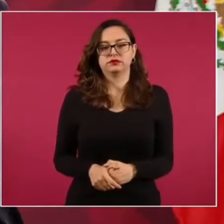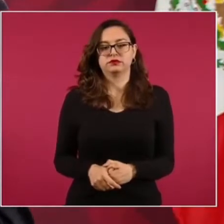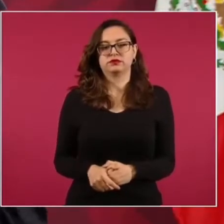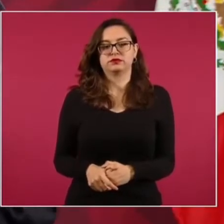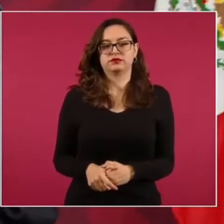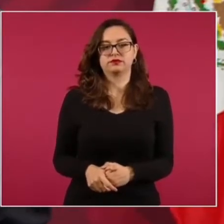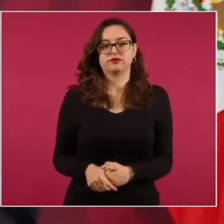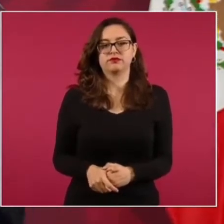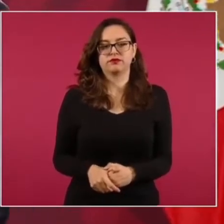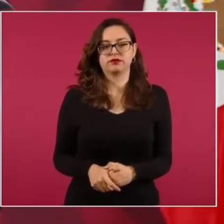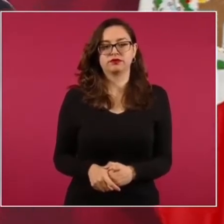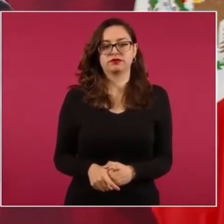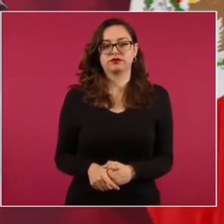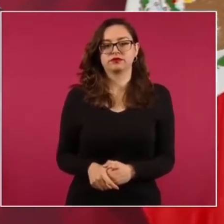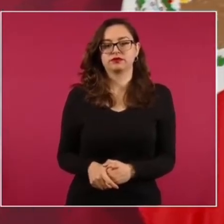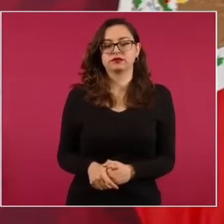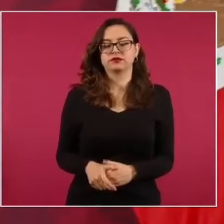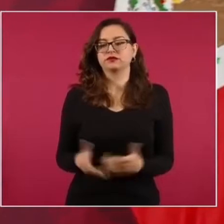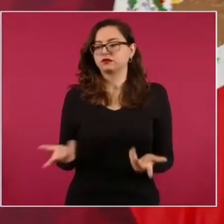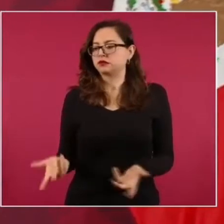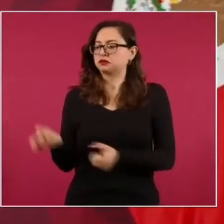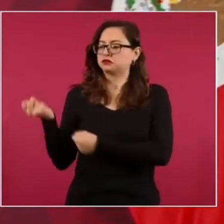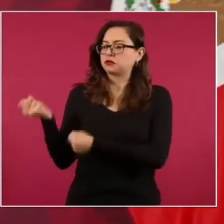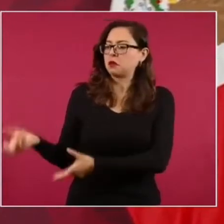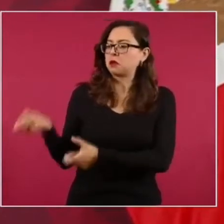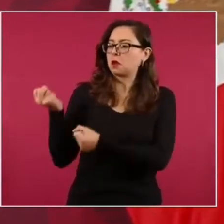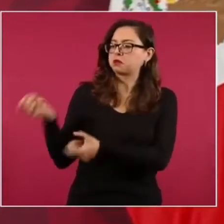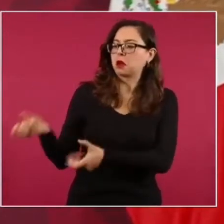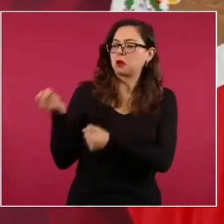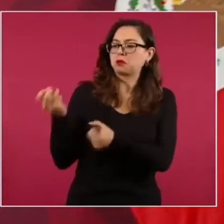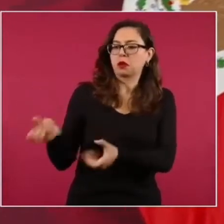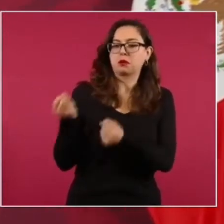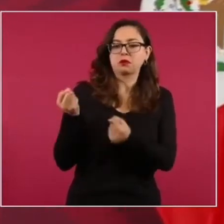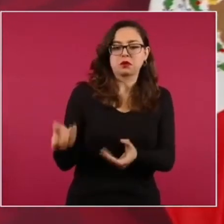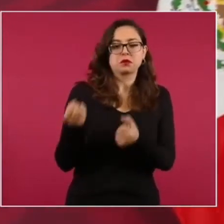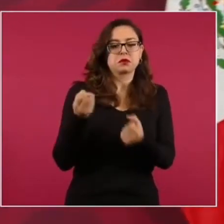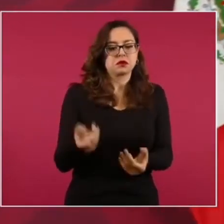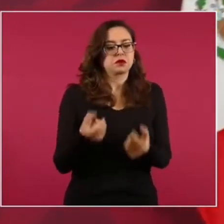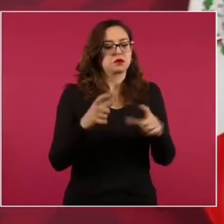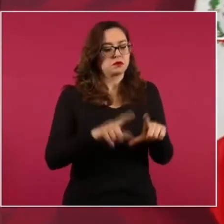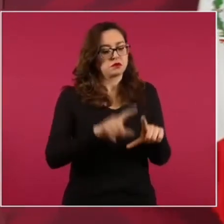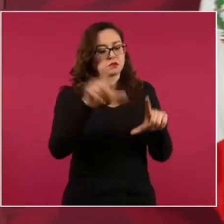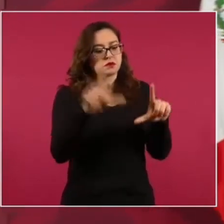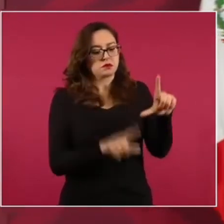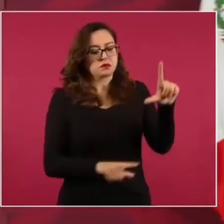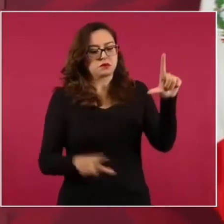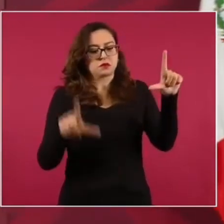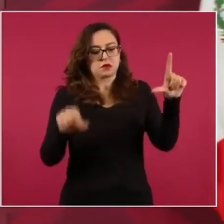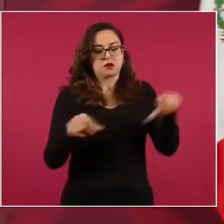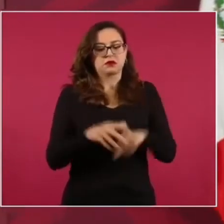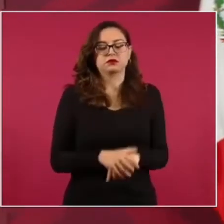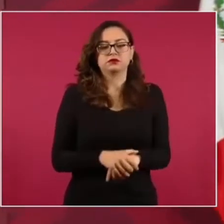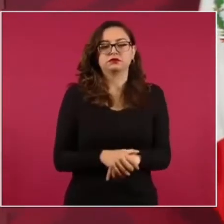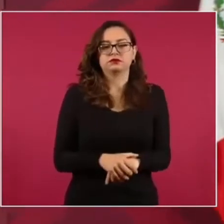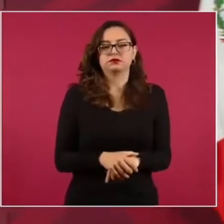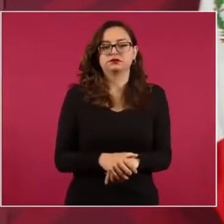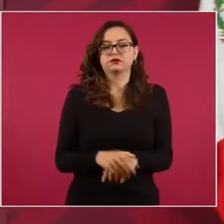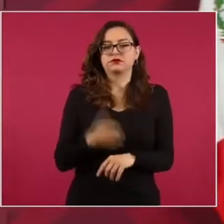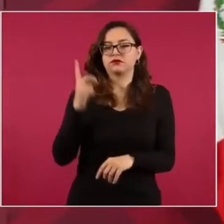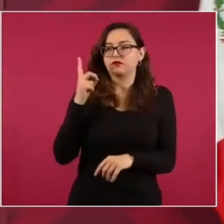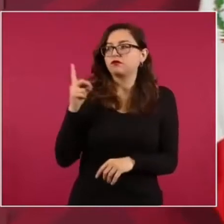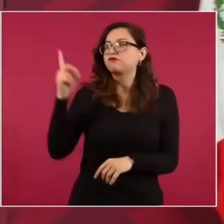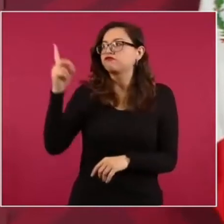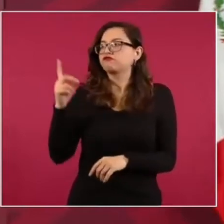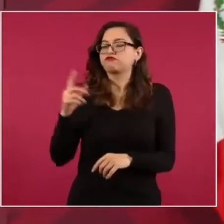Ya pasan sobre México, llegan a México y le dice Jesús,